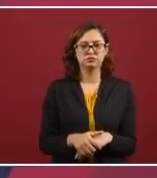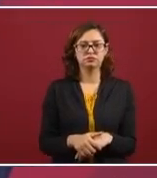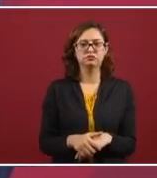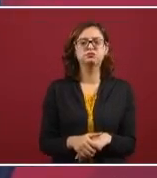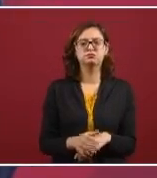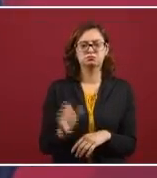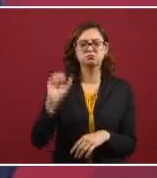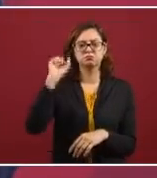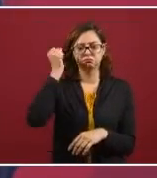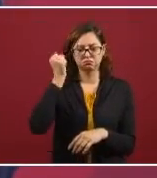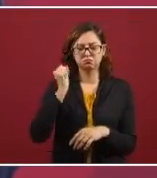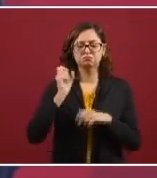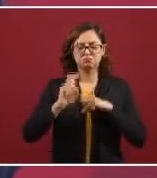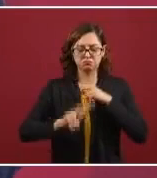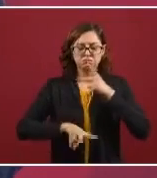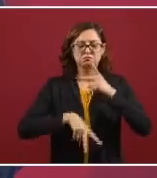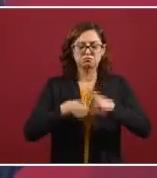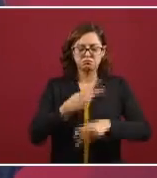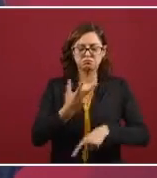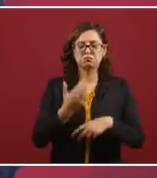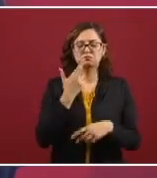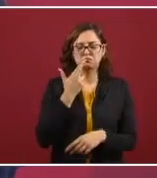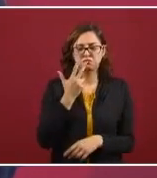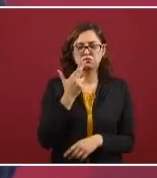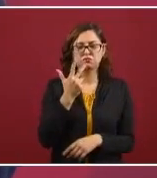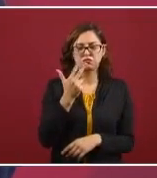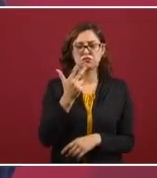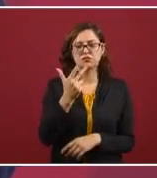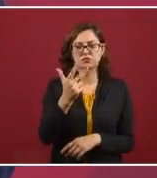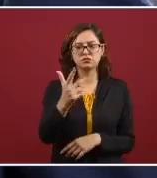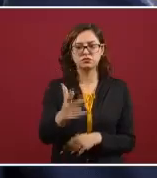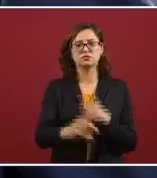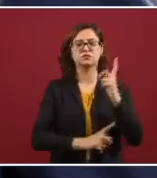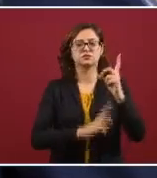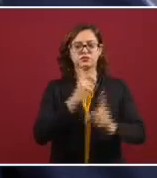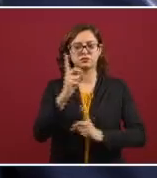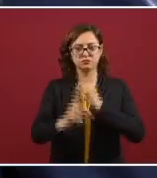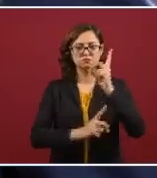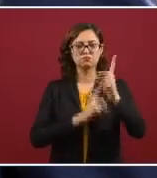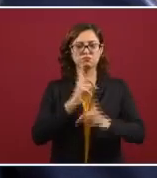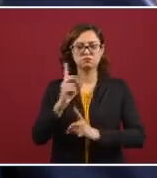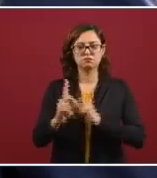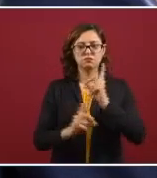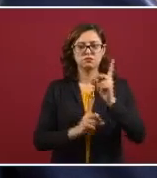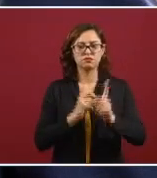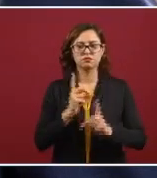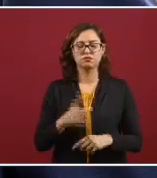bien, siendo un estado destacado en el deporte.